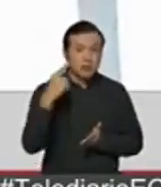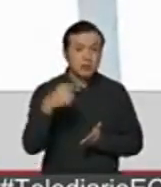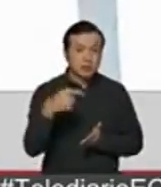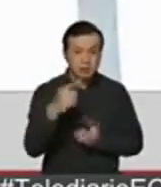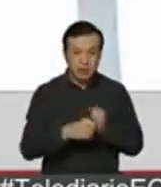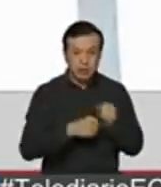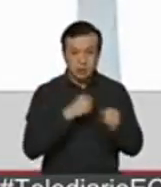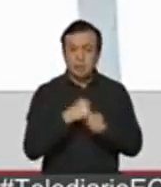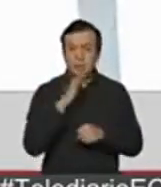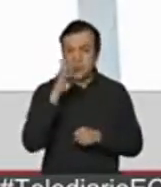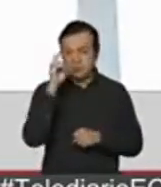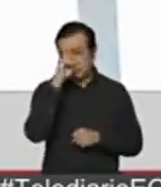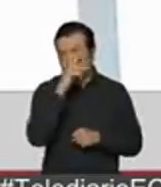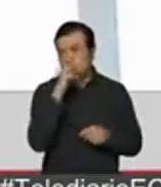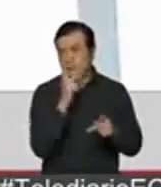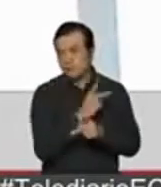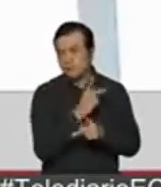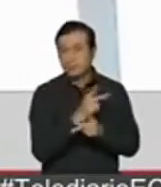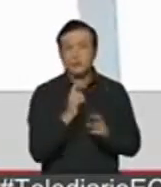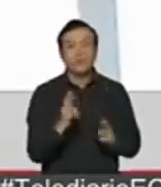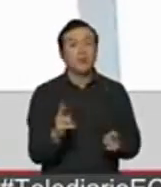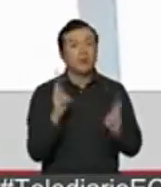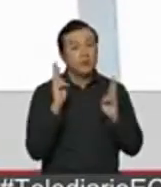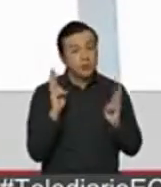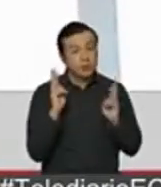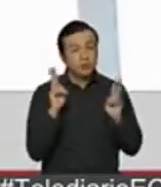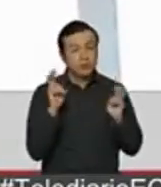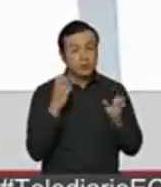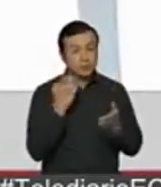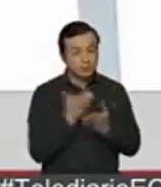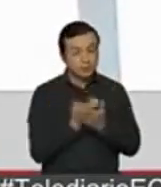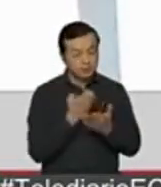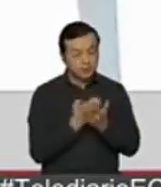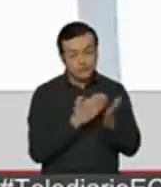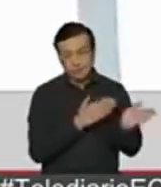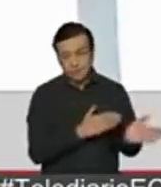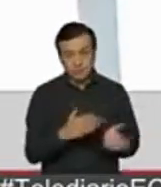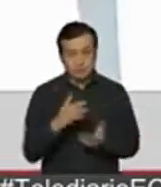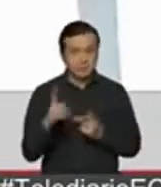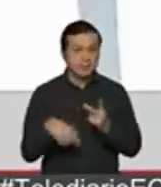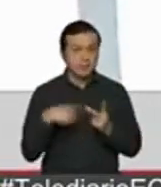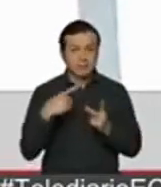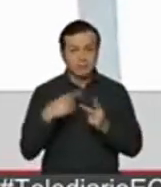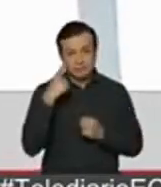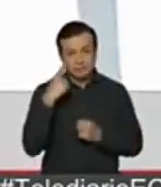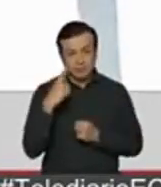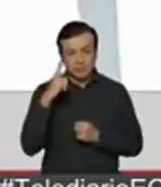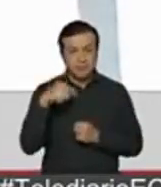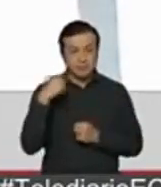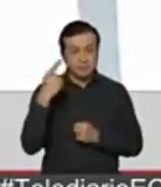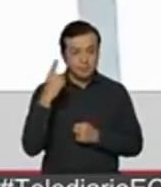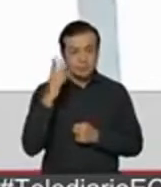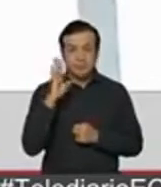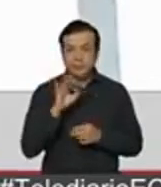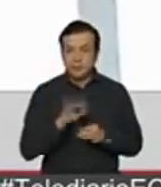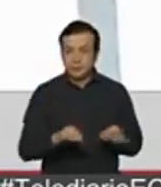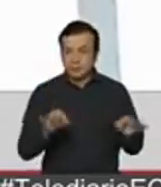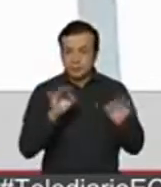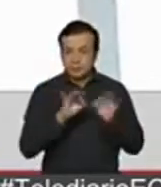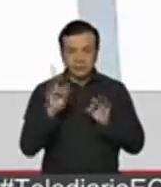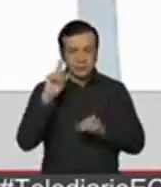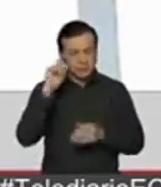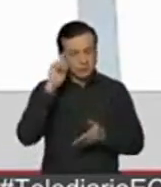son los años más complicados, esperamos, en materia económica. Y luego, obviamente, el otro paso fundamental que tiene que dar